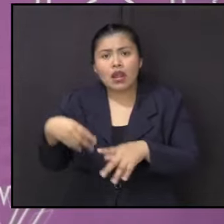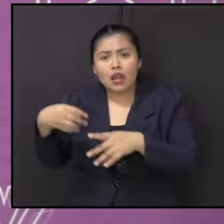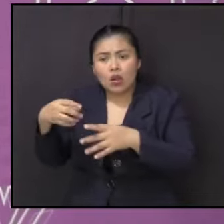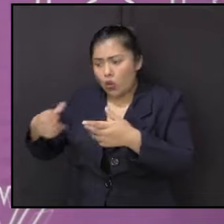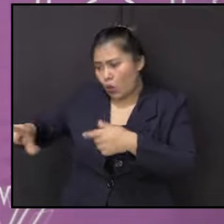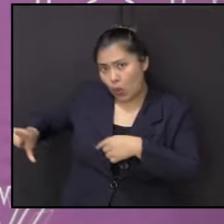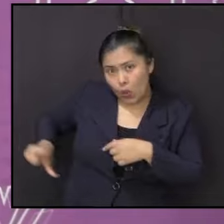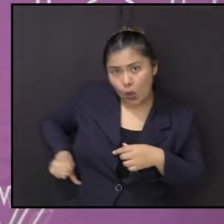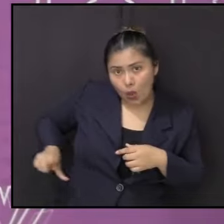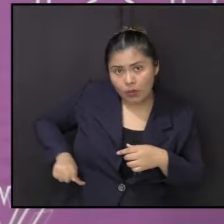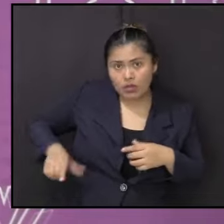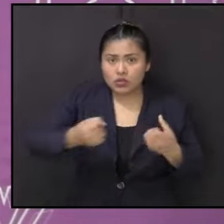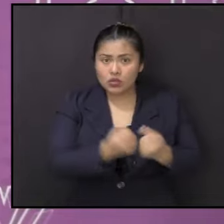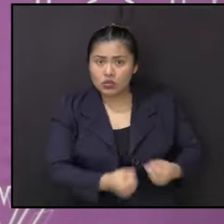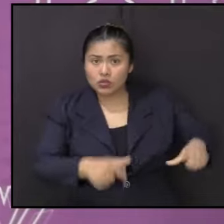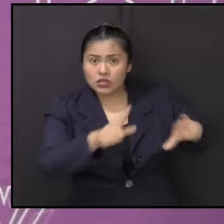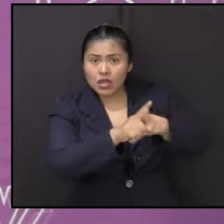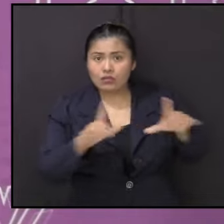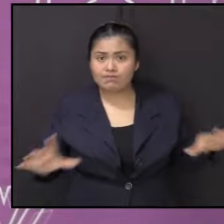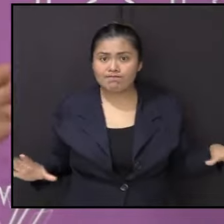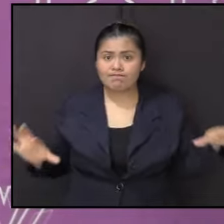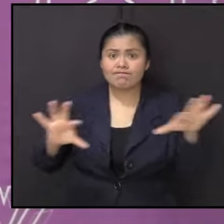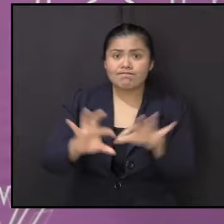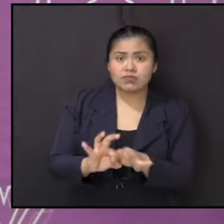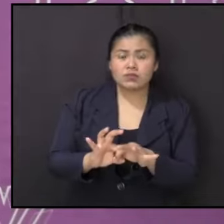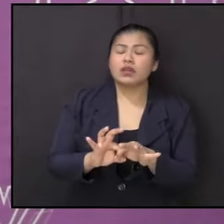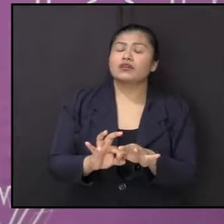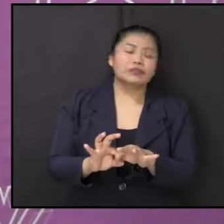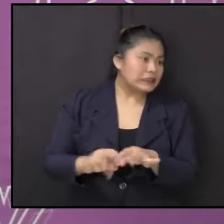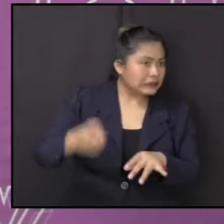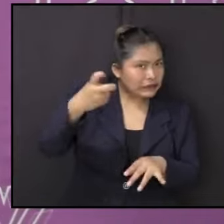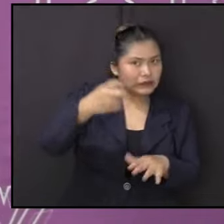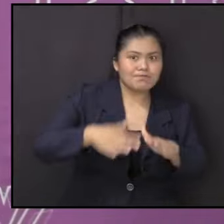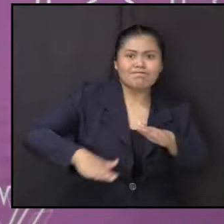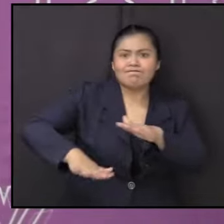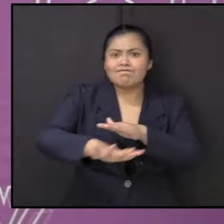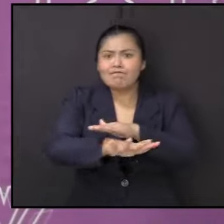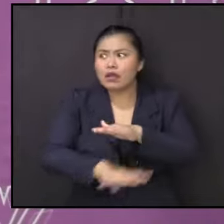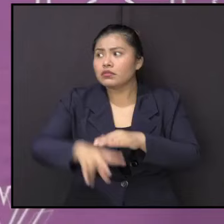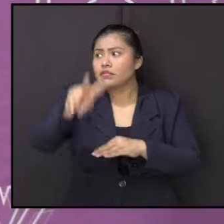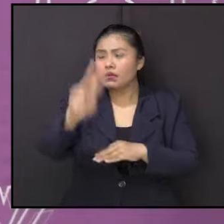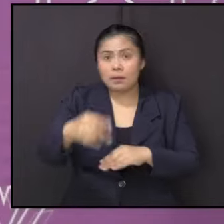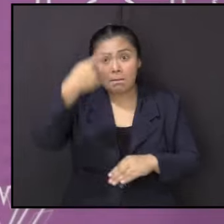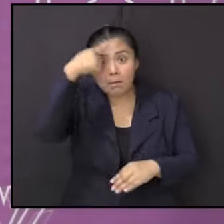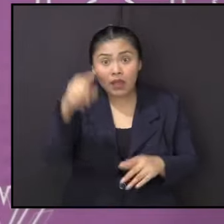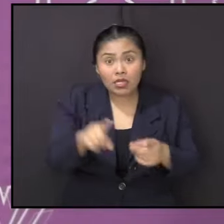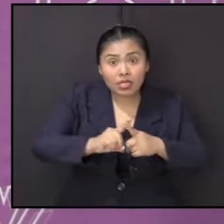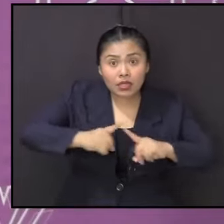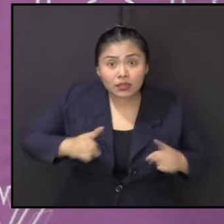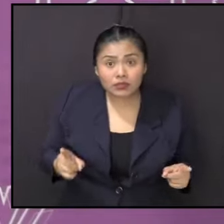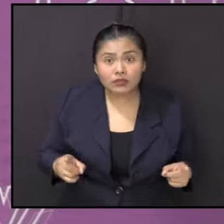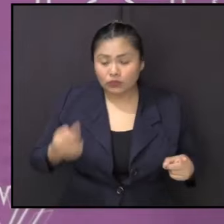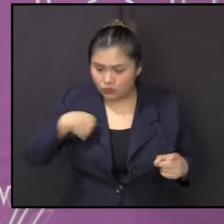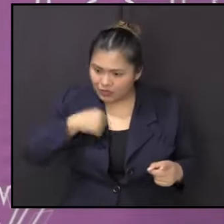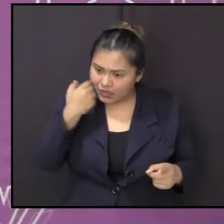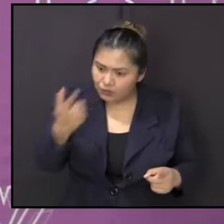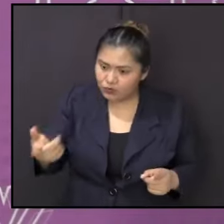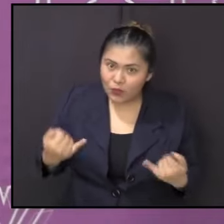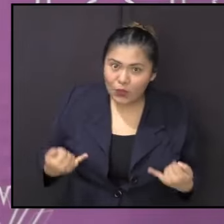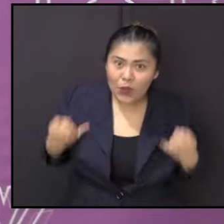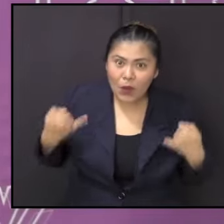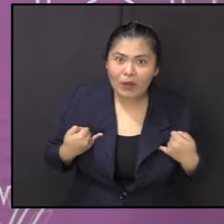de la sociedad civil organizada, es fundamental para el desarrollo de esto. Entonces, queremos que nuestros jóvenes puedan salir adelante, queremos